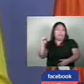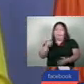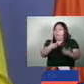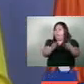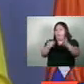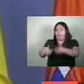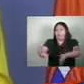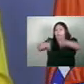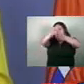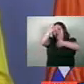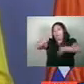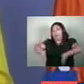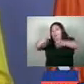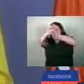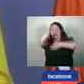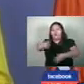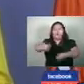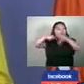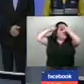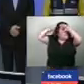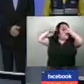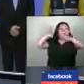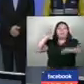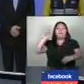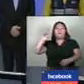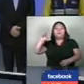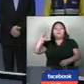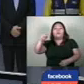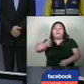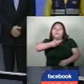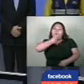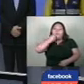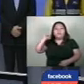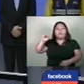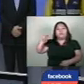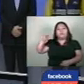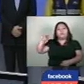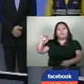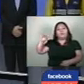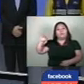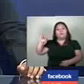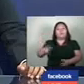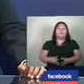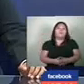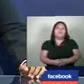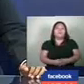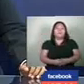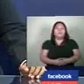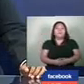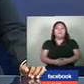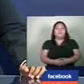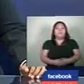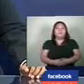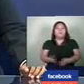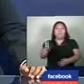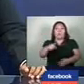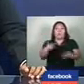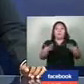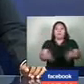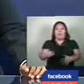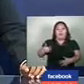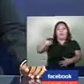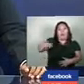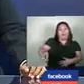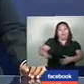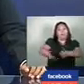país. Con imágenes de Roberto Martínez, Jennifer Flores, Noticiero Hechos. Y cuando estamos iniciando el